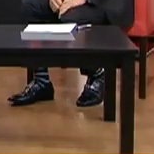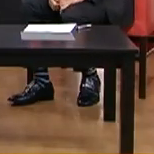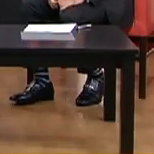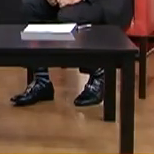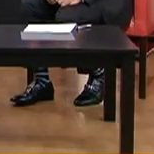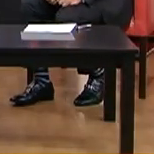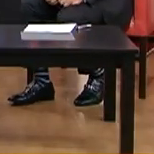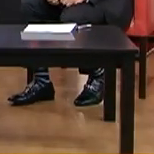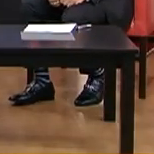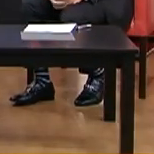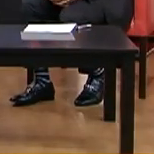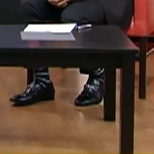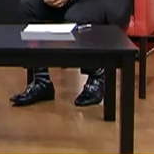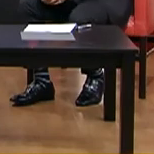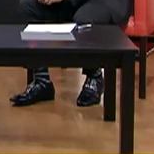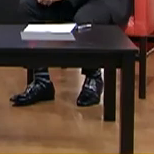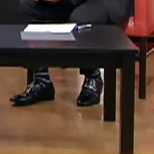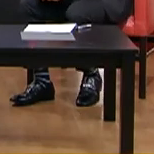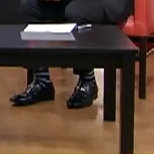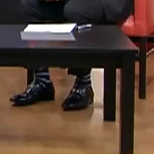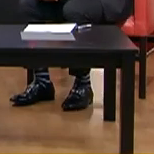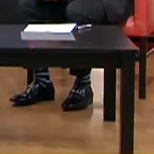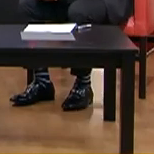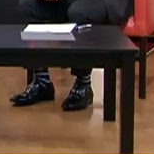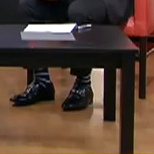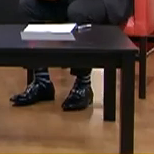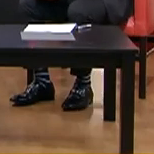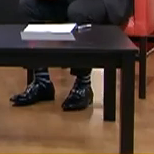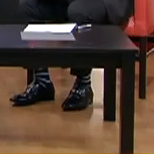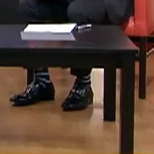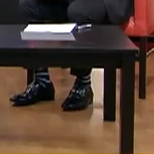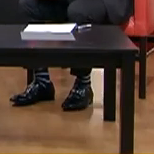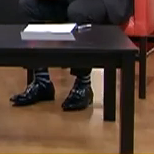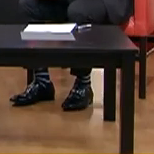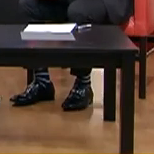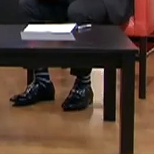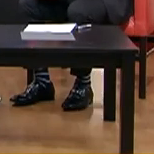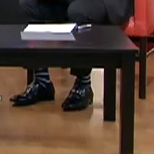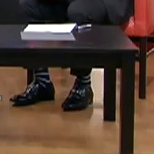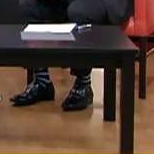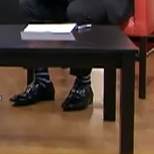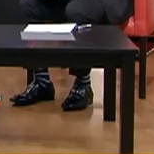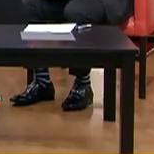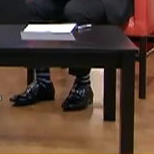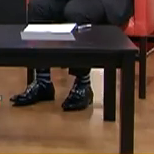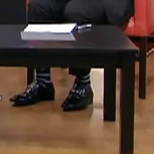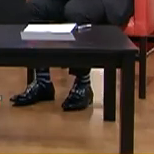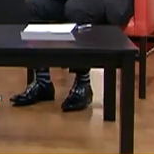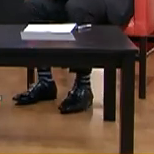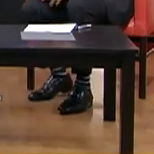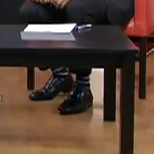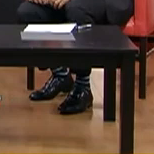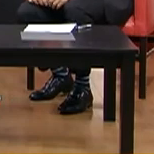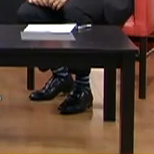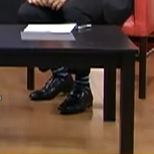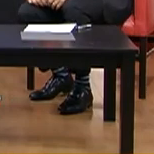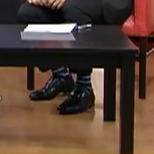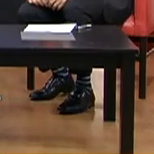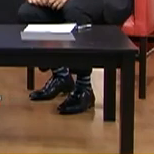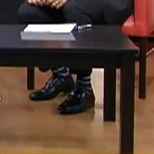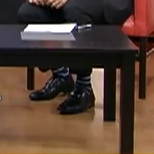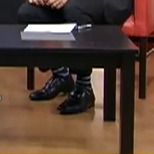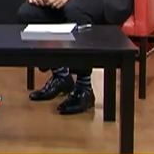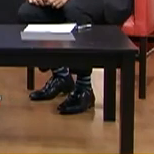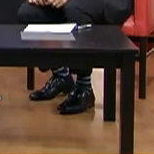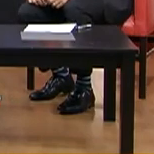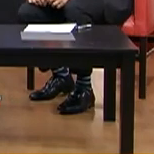reto en todos sentidos. Así es, doctora, muchísimas gracias por haber estado con nosotros y Ojalá que la gente tenga oportunidad de conocer más